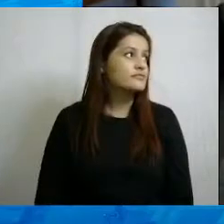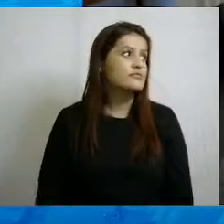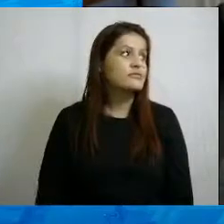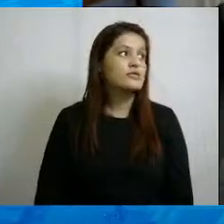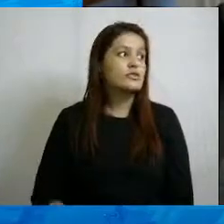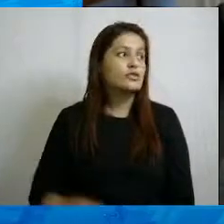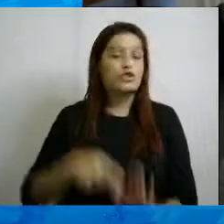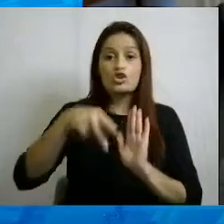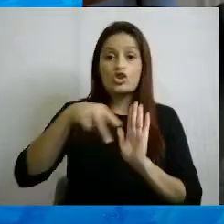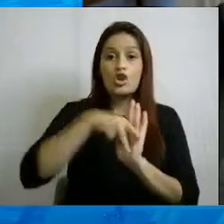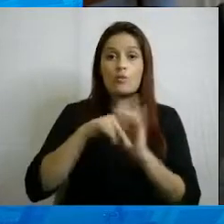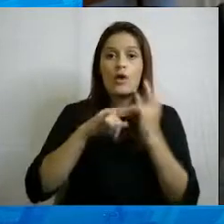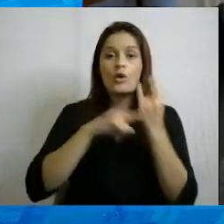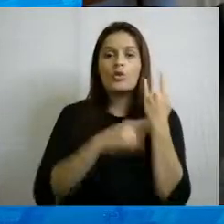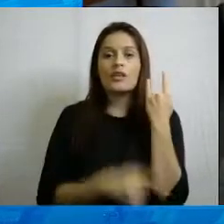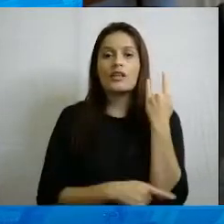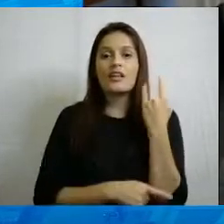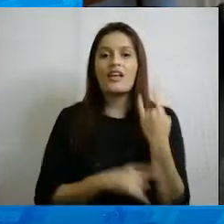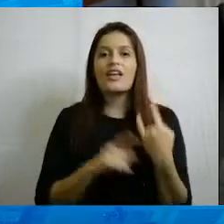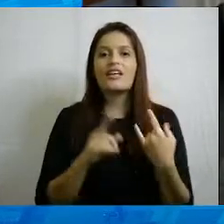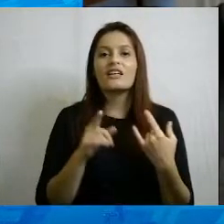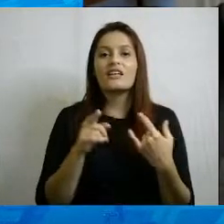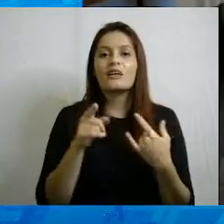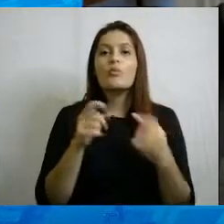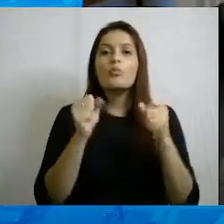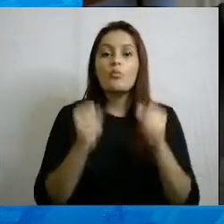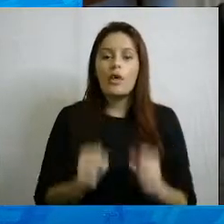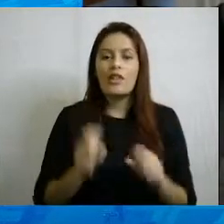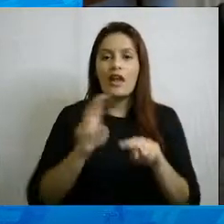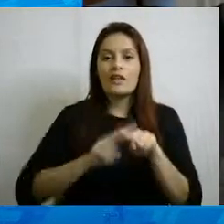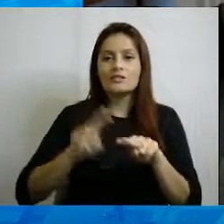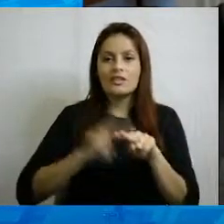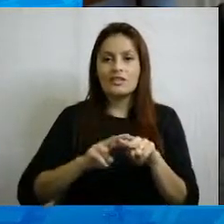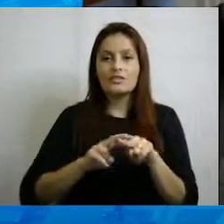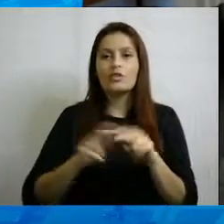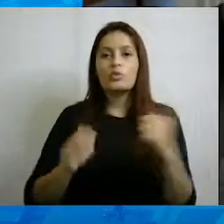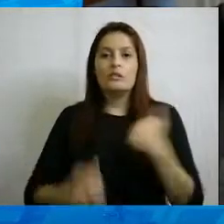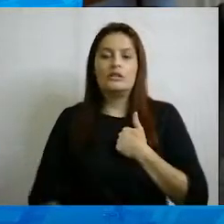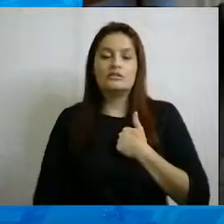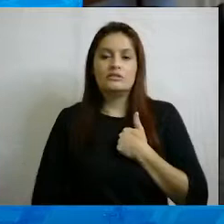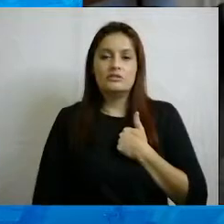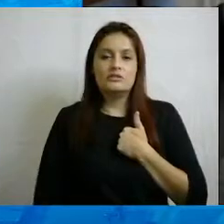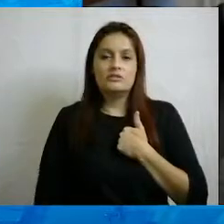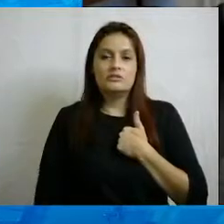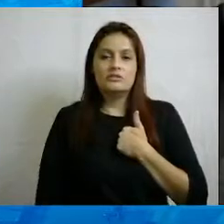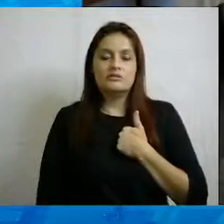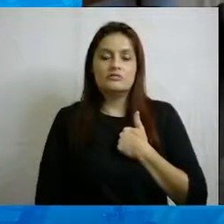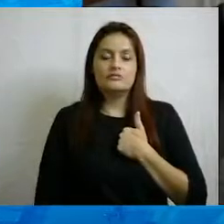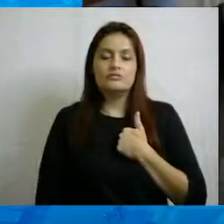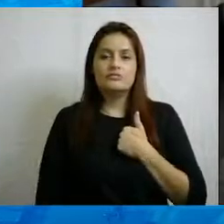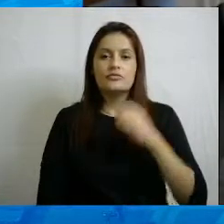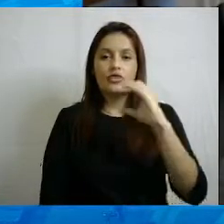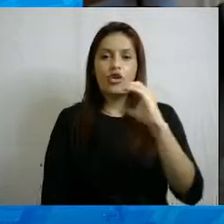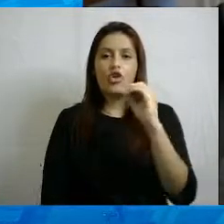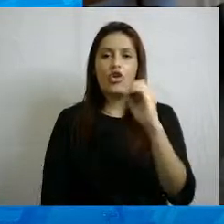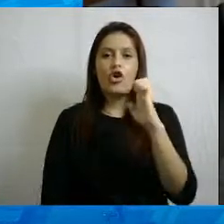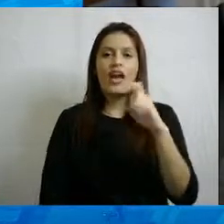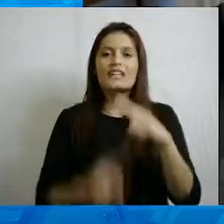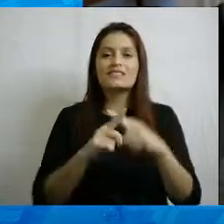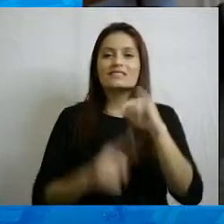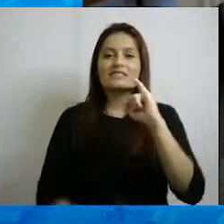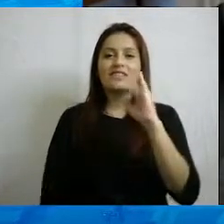normas jurídicas tienen por naturaleza ser coercibles. La coercibilidad de la norma jurídica significa que